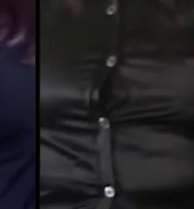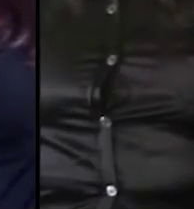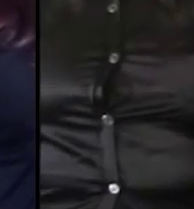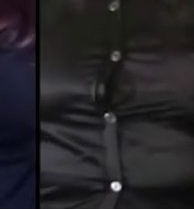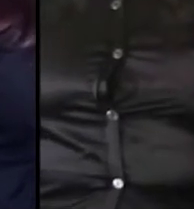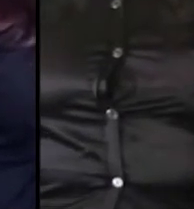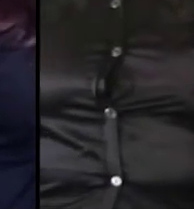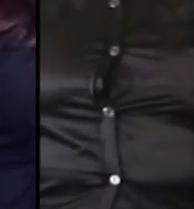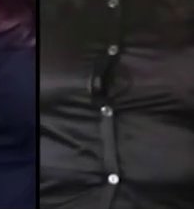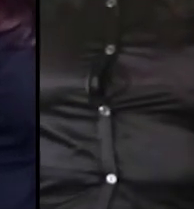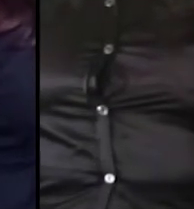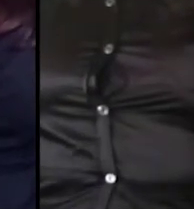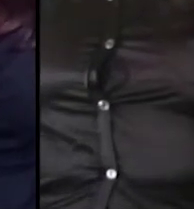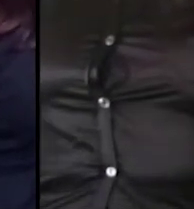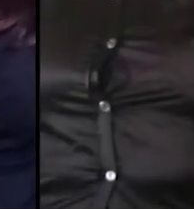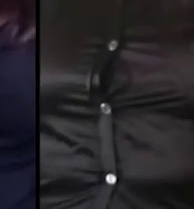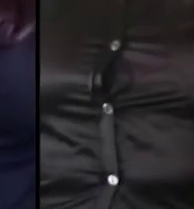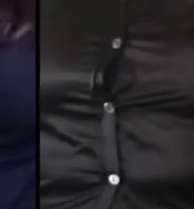pues